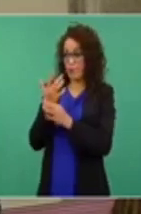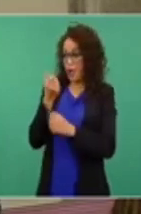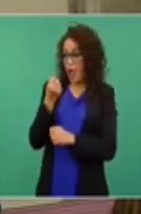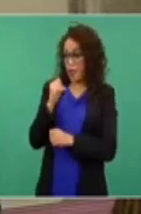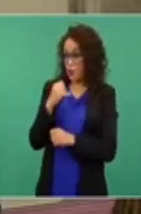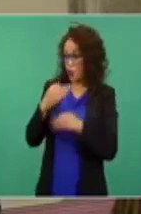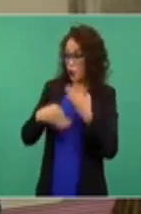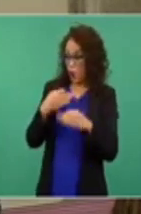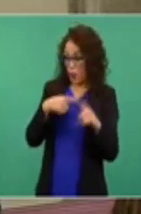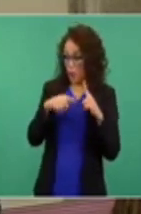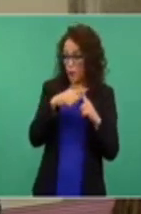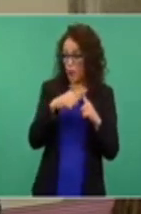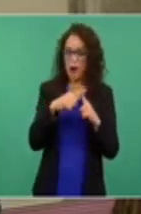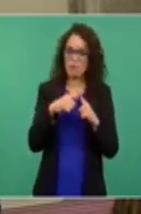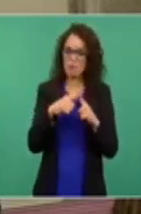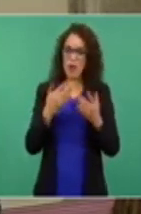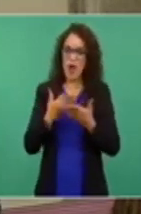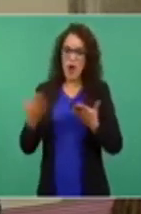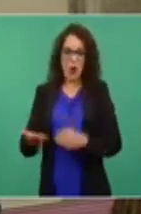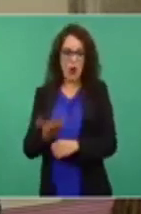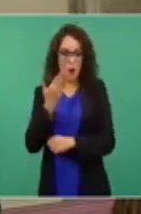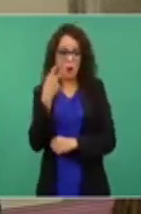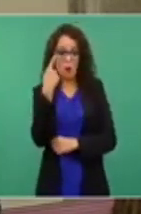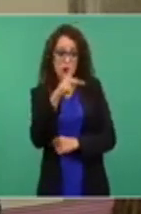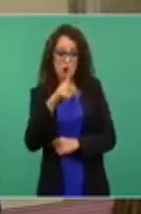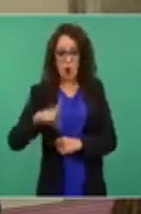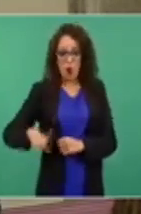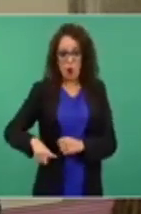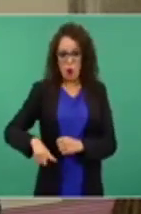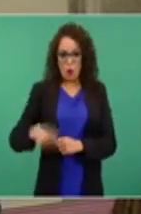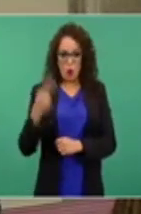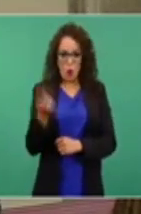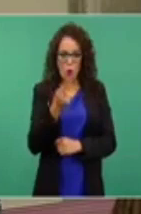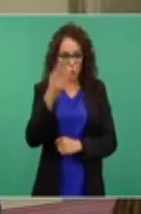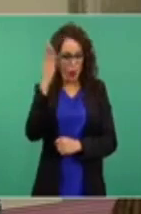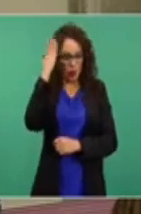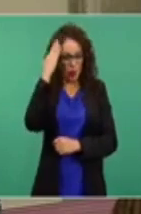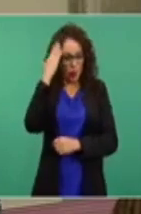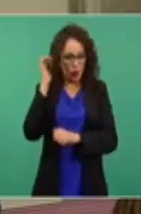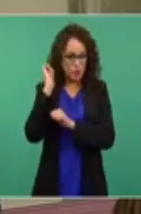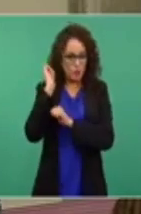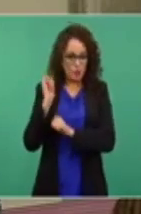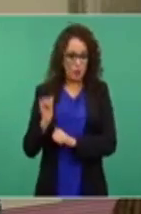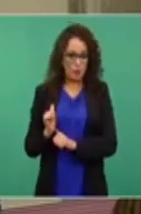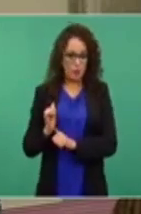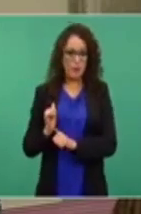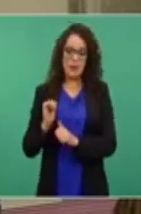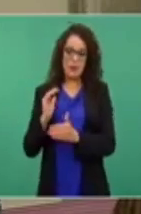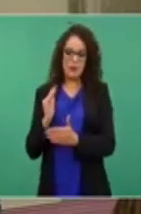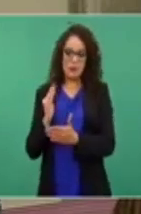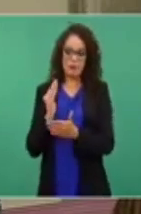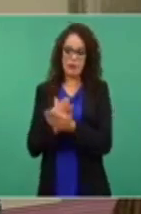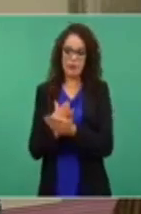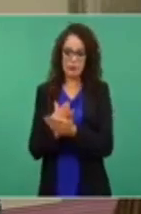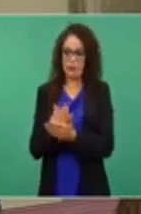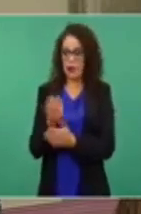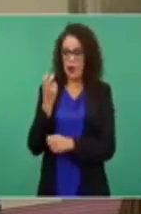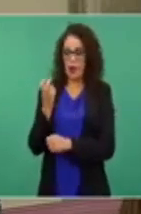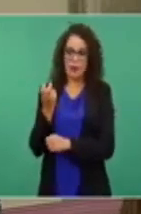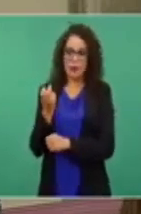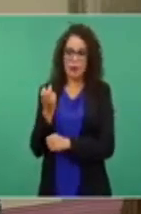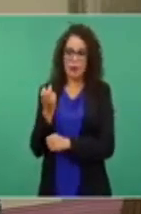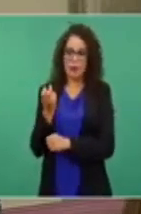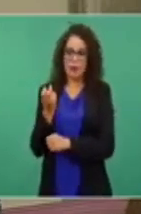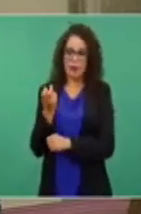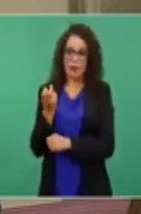está pidiendo a su gobierno, al que usted encabeza, que suspenda, es irrisoria la propuesta, que